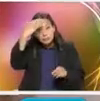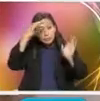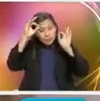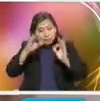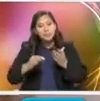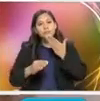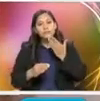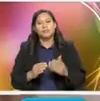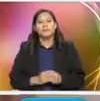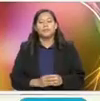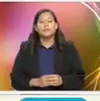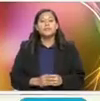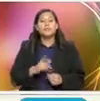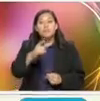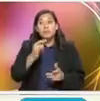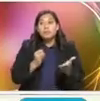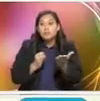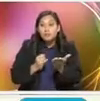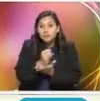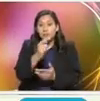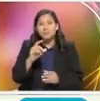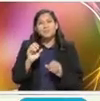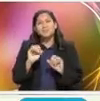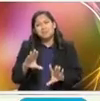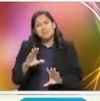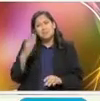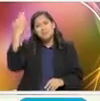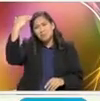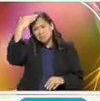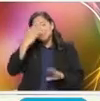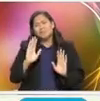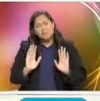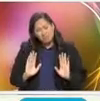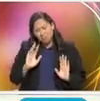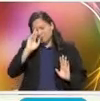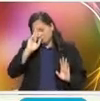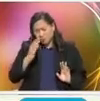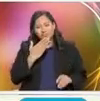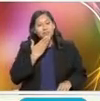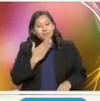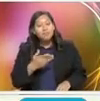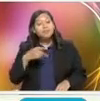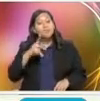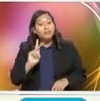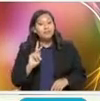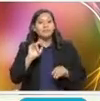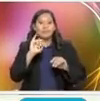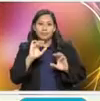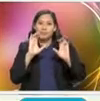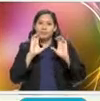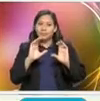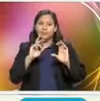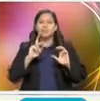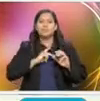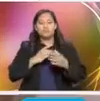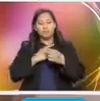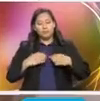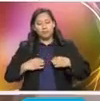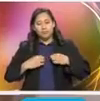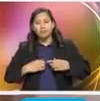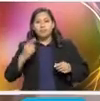pintado. Si decidimos por otro lado dejarnos las canas, está muy bien, está perfecto, pero sí cuidando nuestro corte,